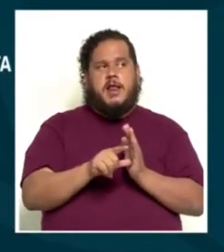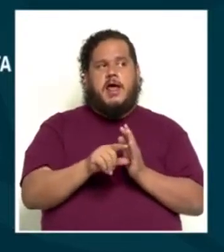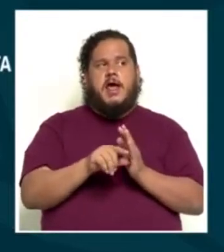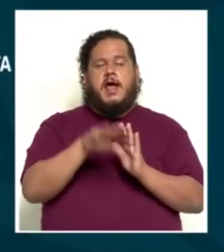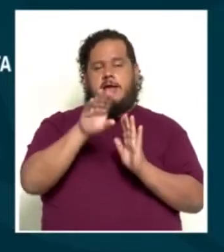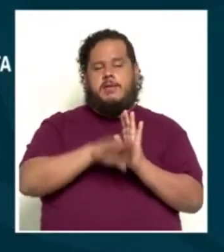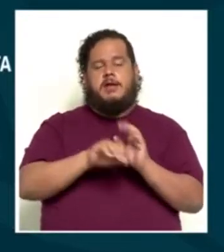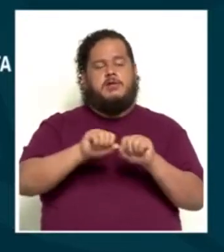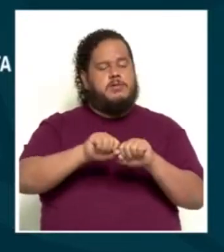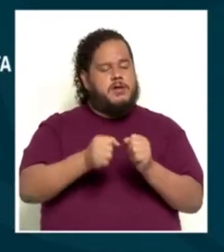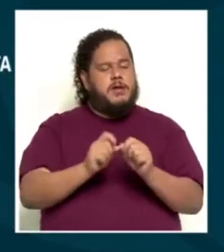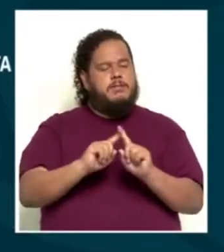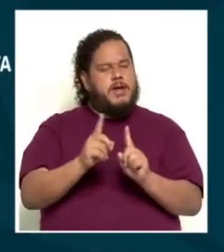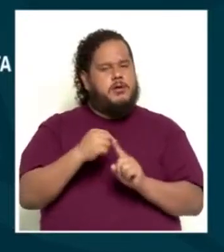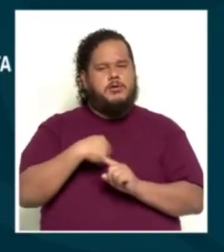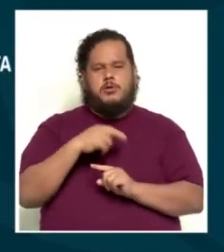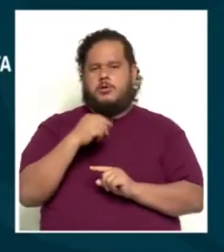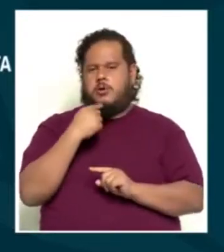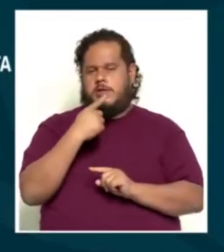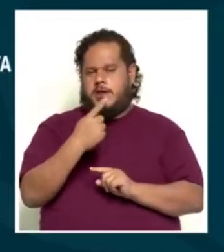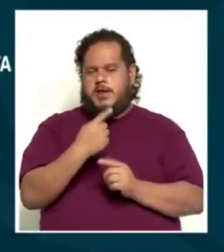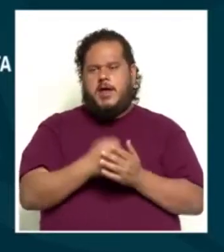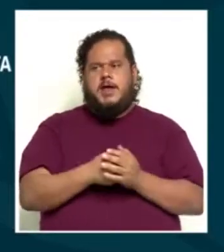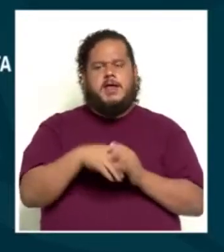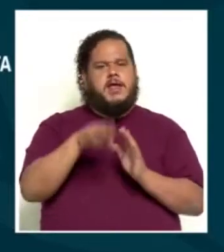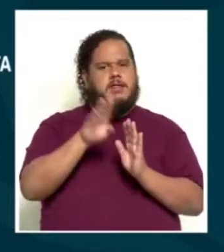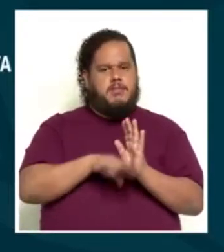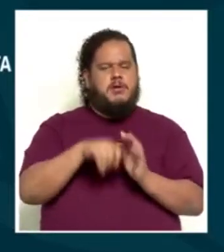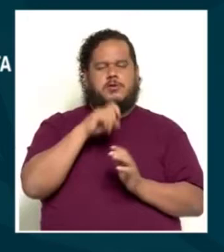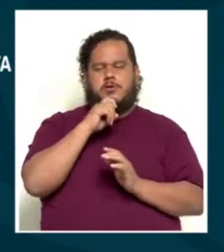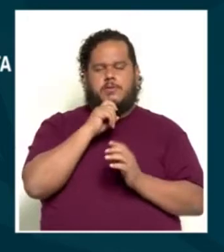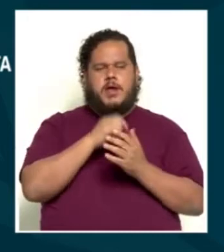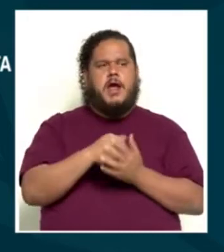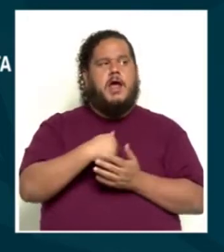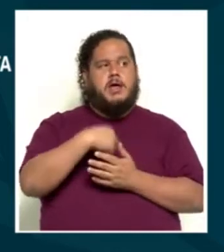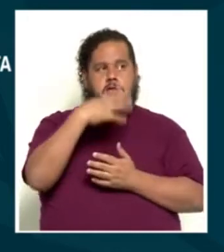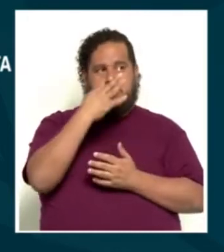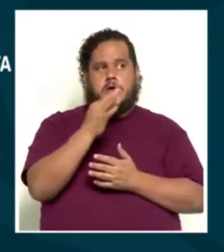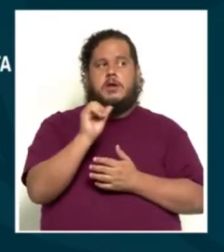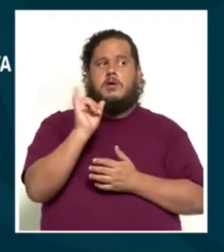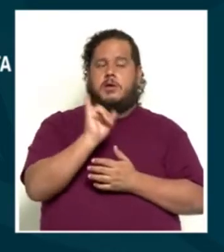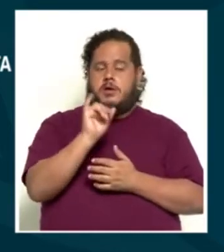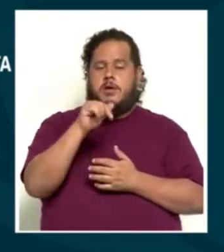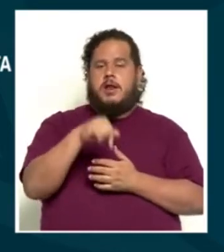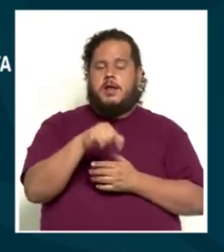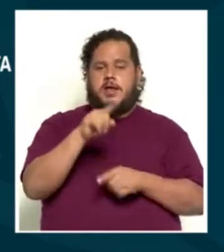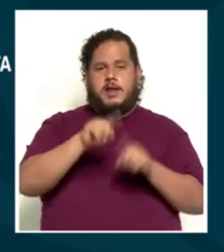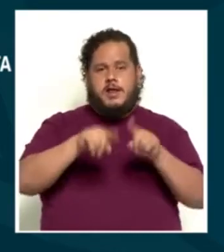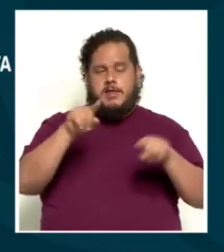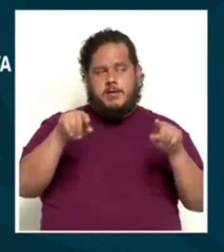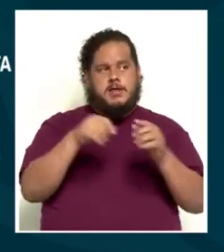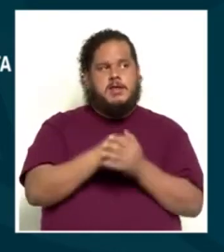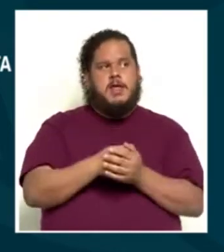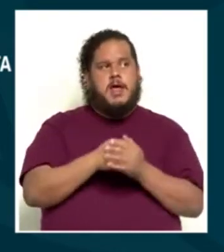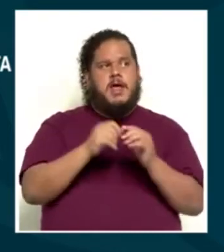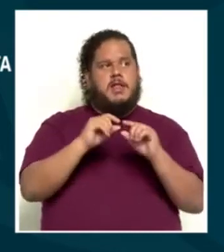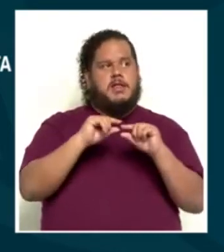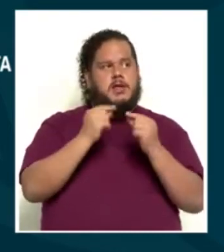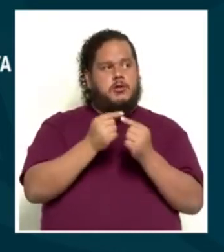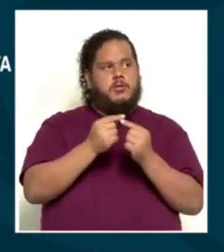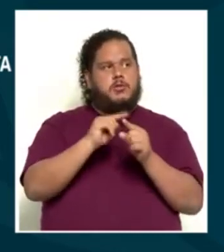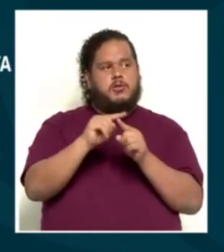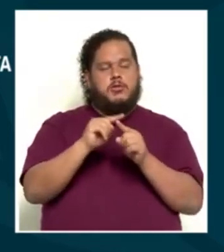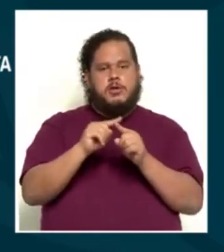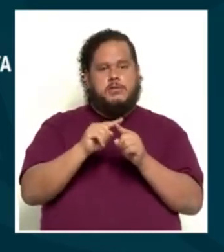fragmentada, pero yo no me atrevería a decir que sea menos compleja. Y creo que también aquí la diversidad de agrupaciones con